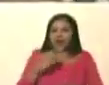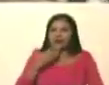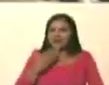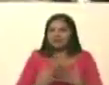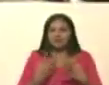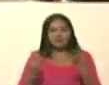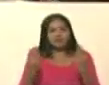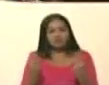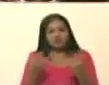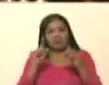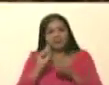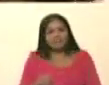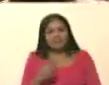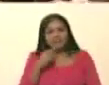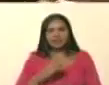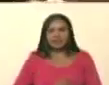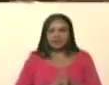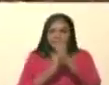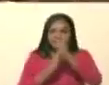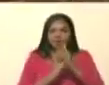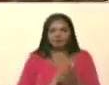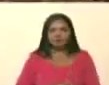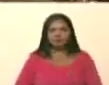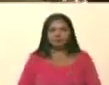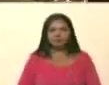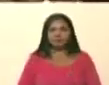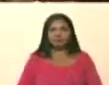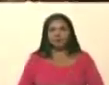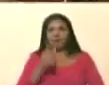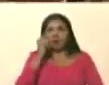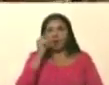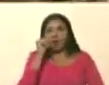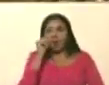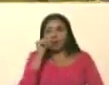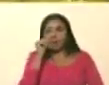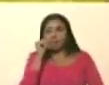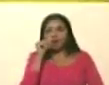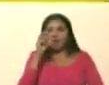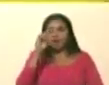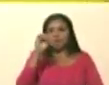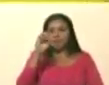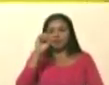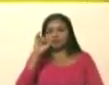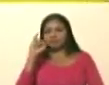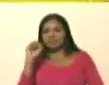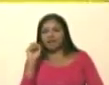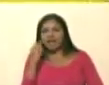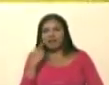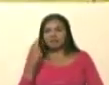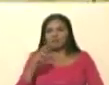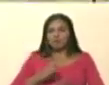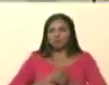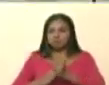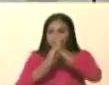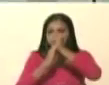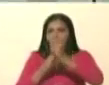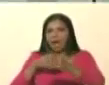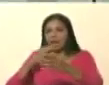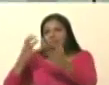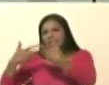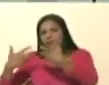mucho a sus directivos al señor moisés resto director de operaciones de cacao industrias venezolanas si